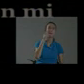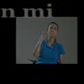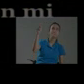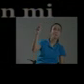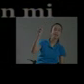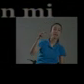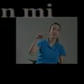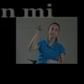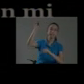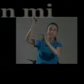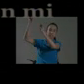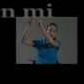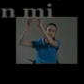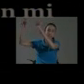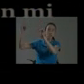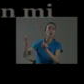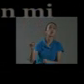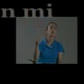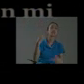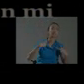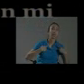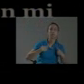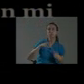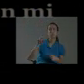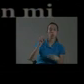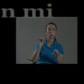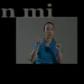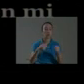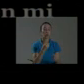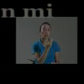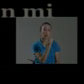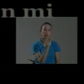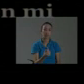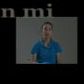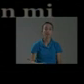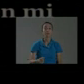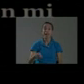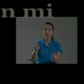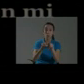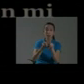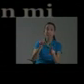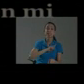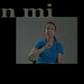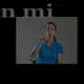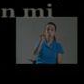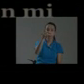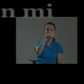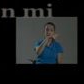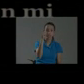No le puedo decir, oh, Josuecito, se me olvidó. Porque uno le ve la cara.